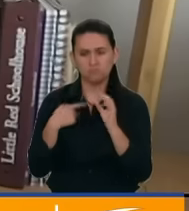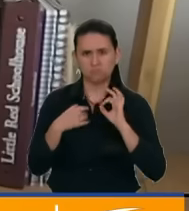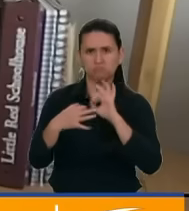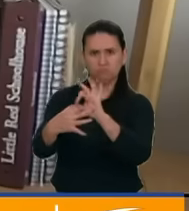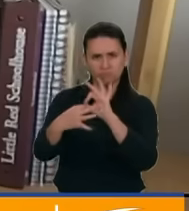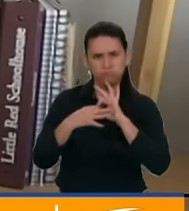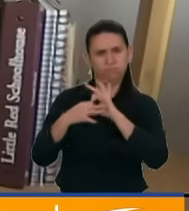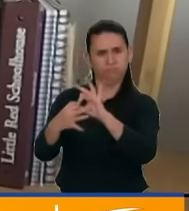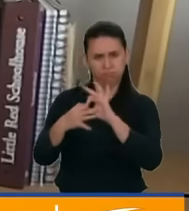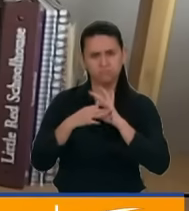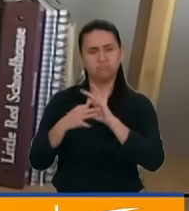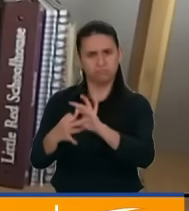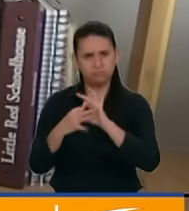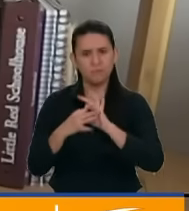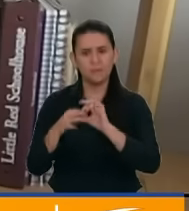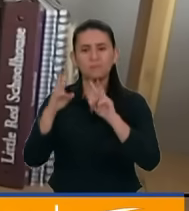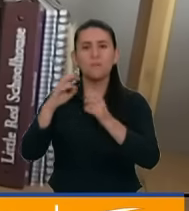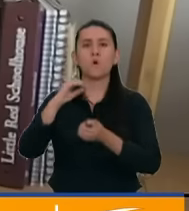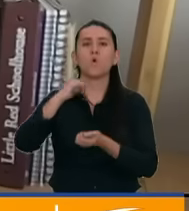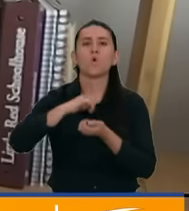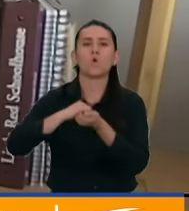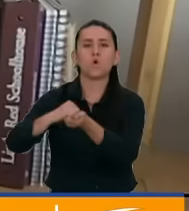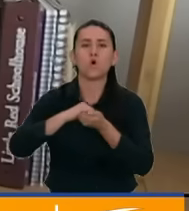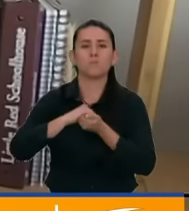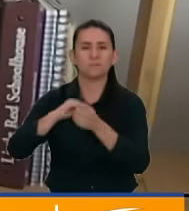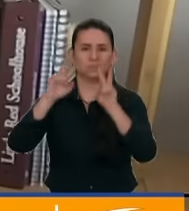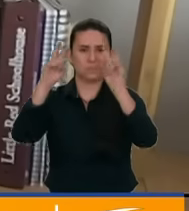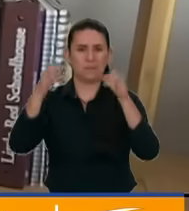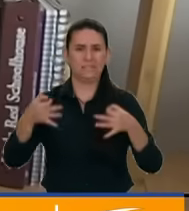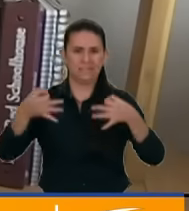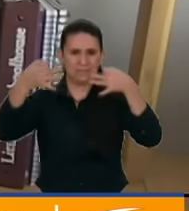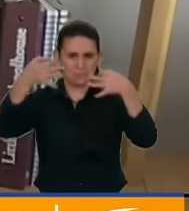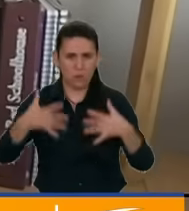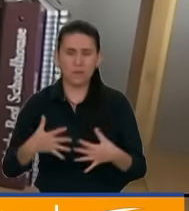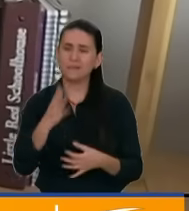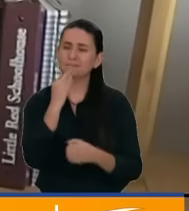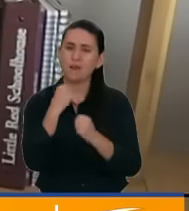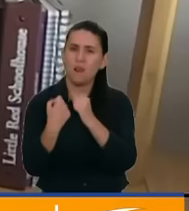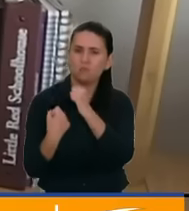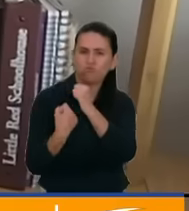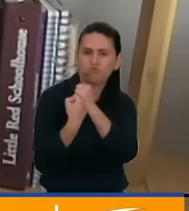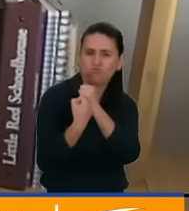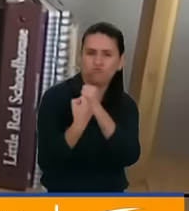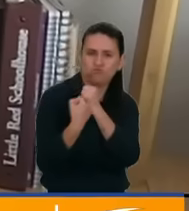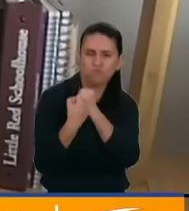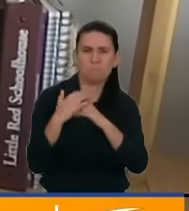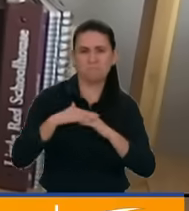relación con Israel, que es la cooperación en materia de seguridad. Israel opera